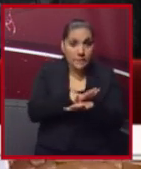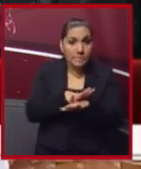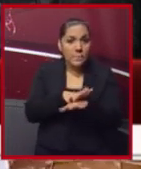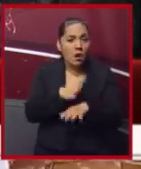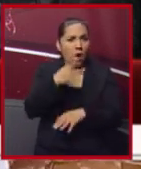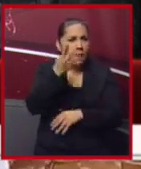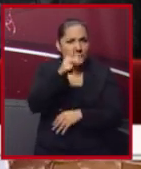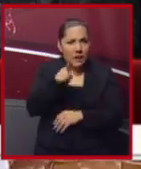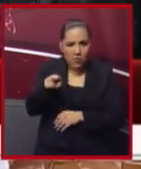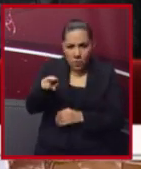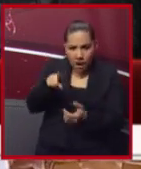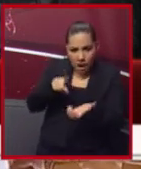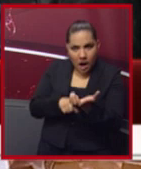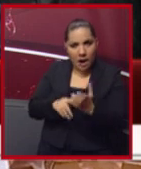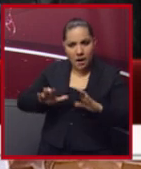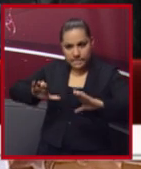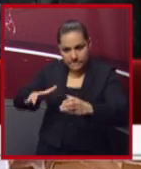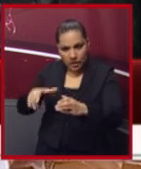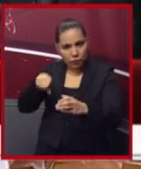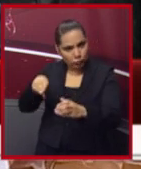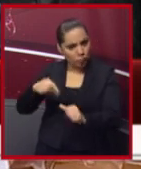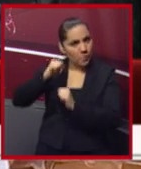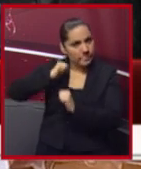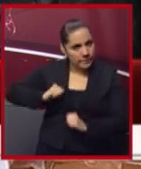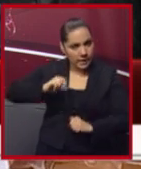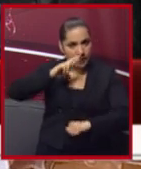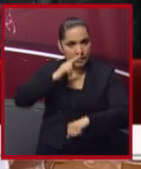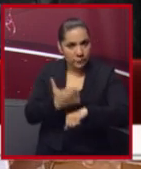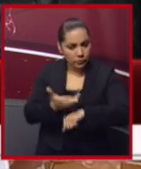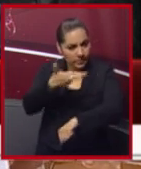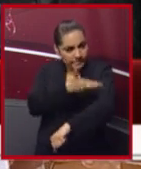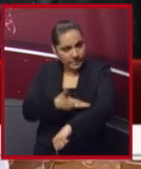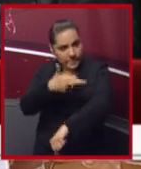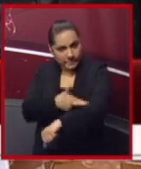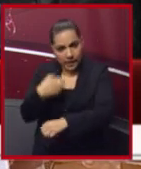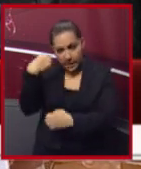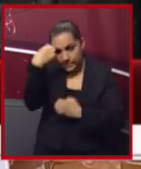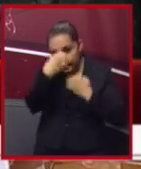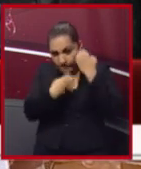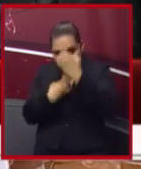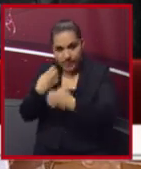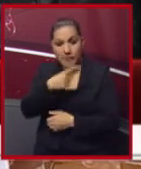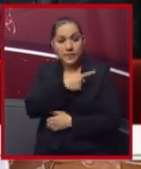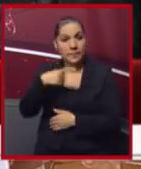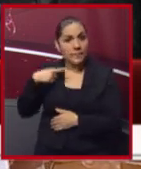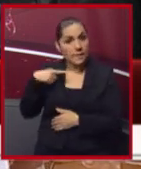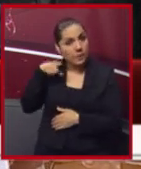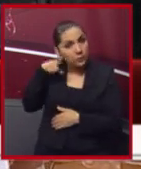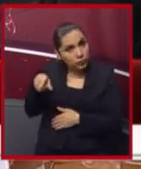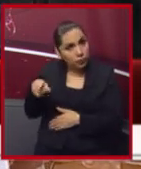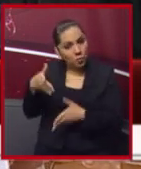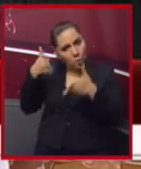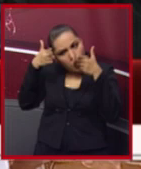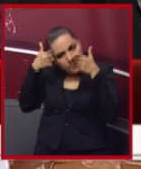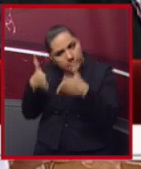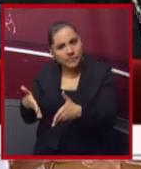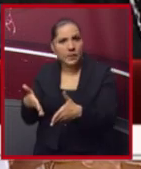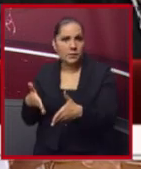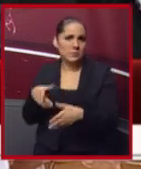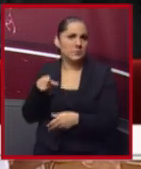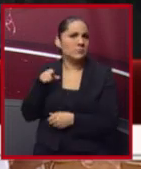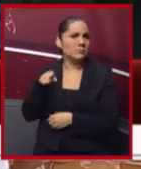institucional del órgano persecutor del delito. El estándar técnico de las